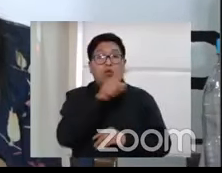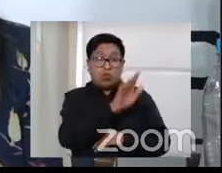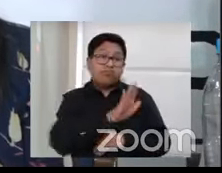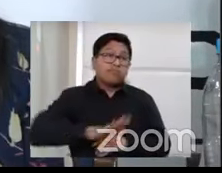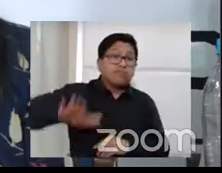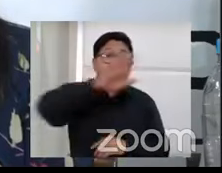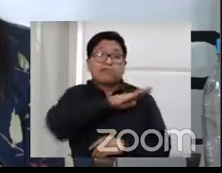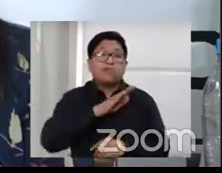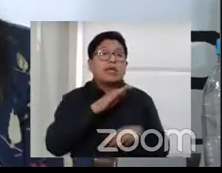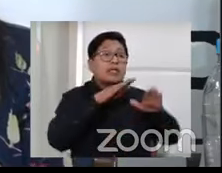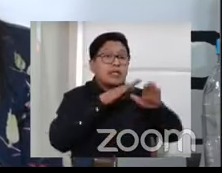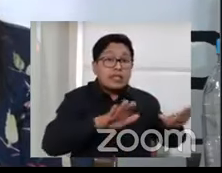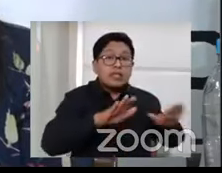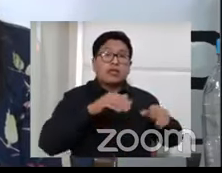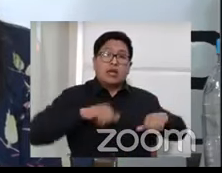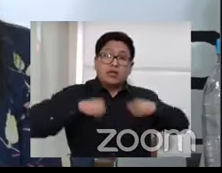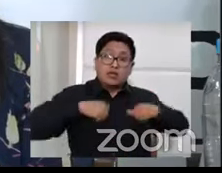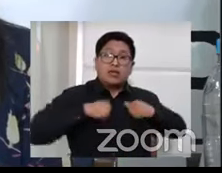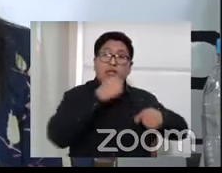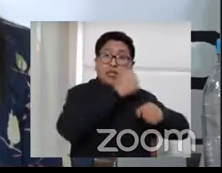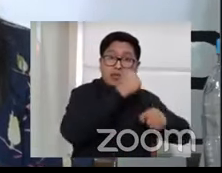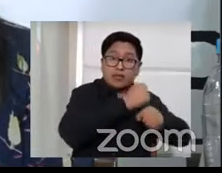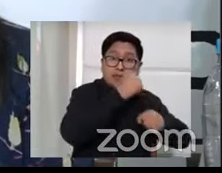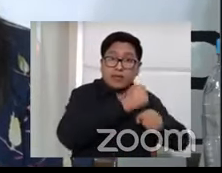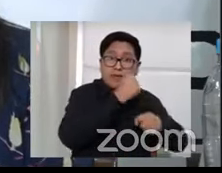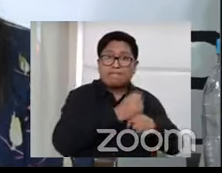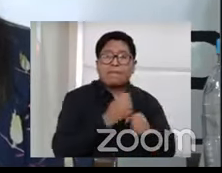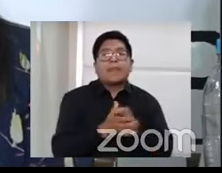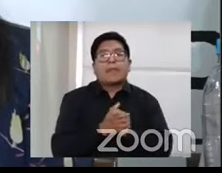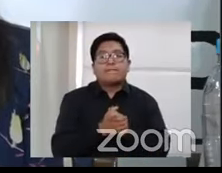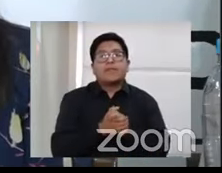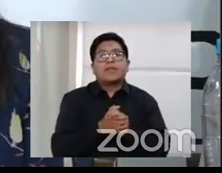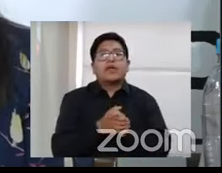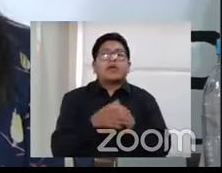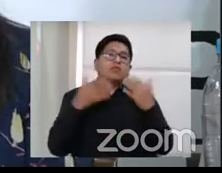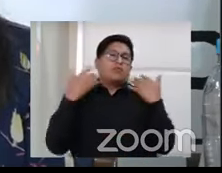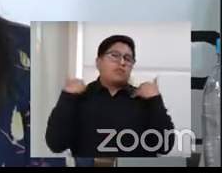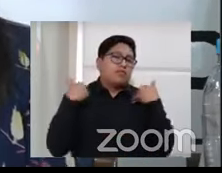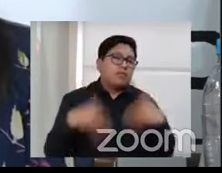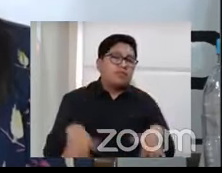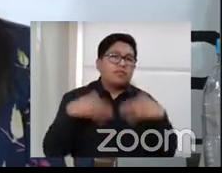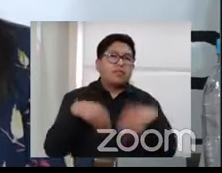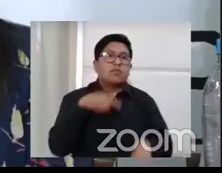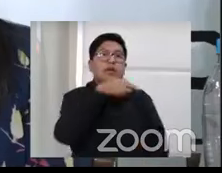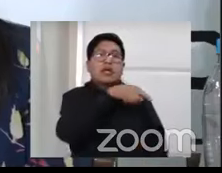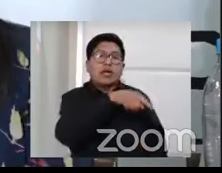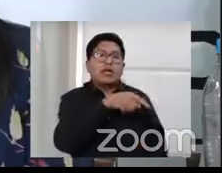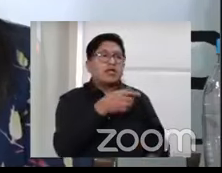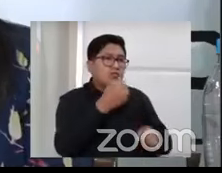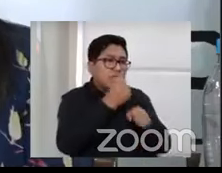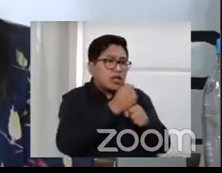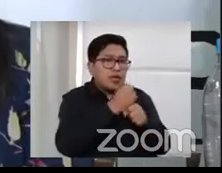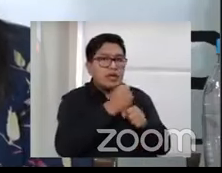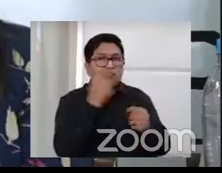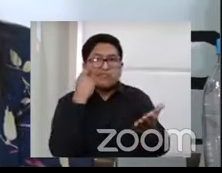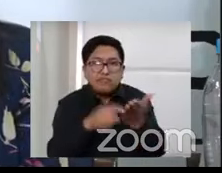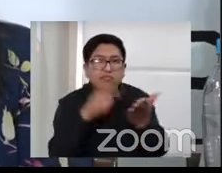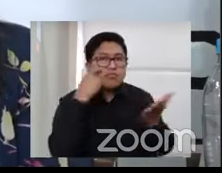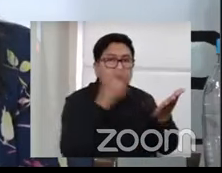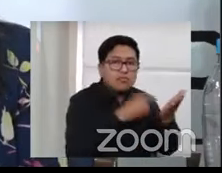levantando las niñas niños adolescentes trabajadores en nuestros países y es una alerta porque la niñez las niñas niños